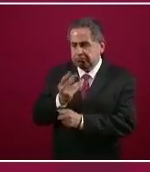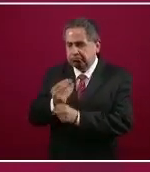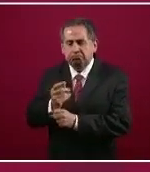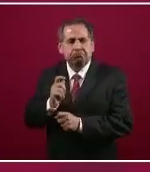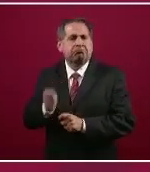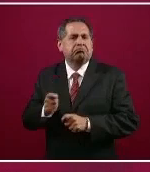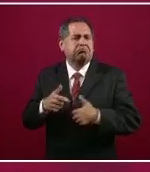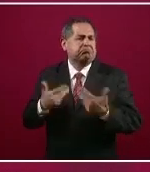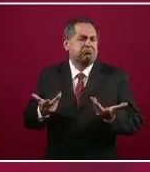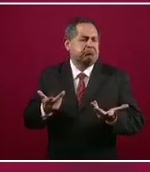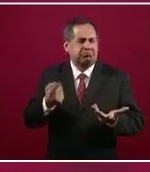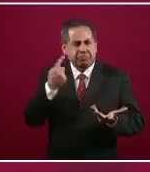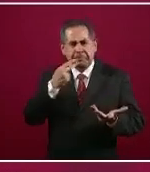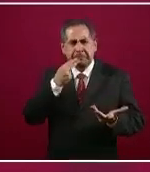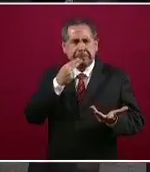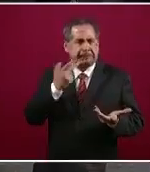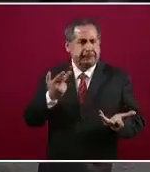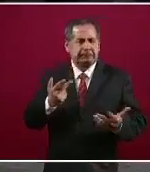pues como